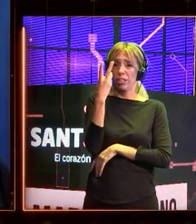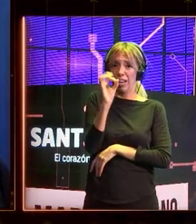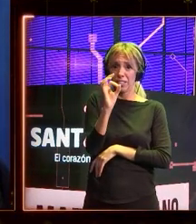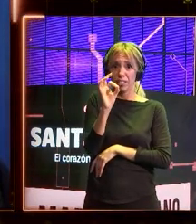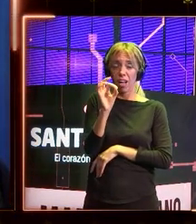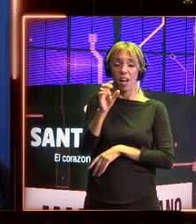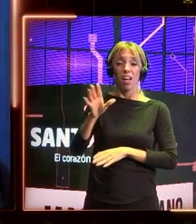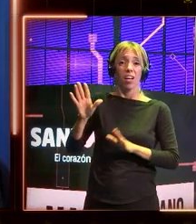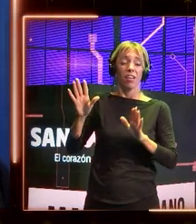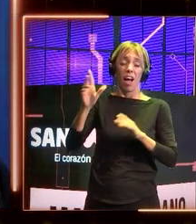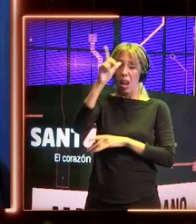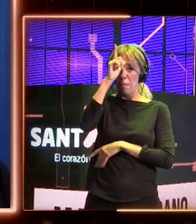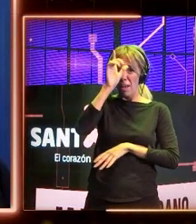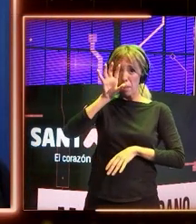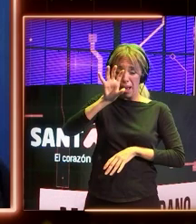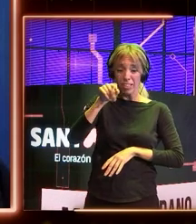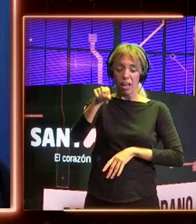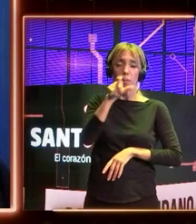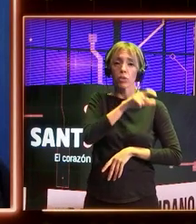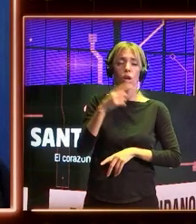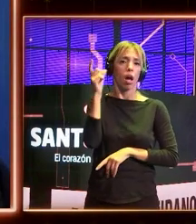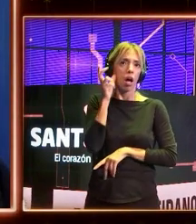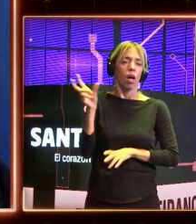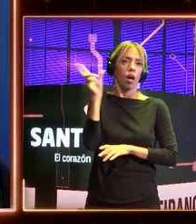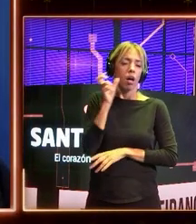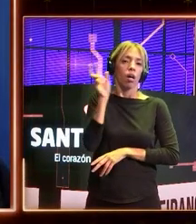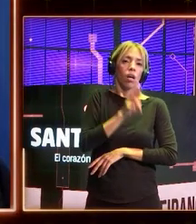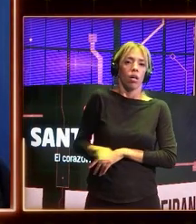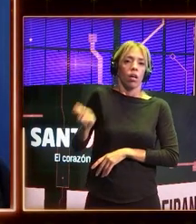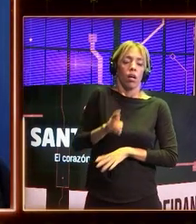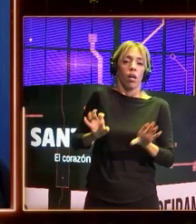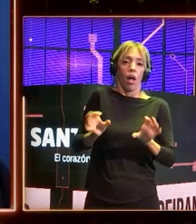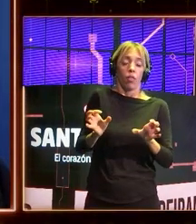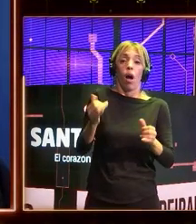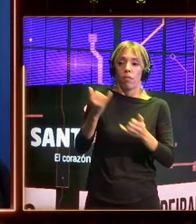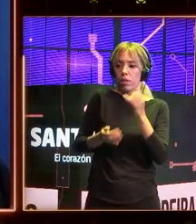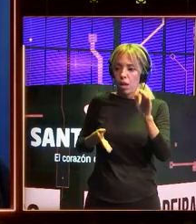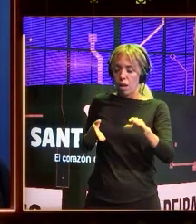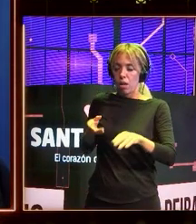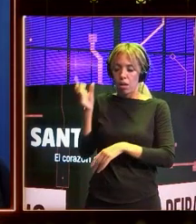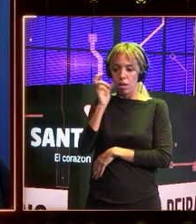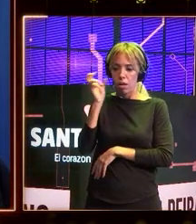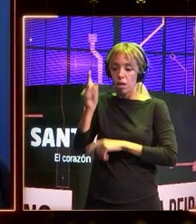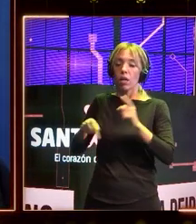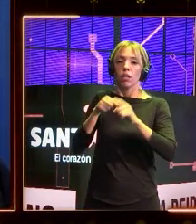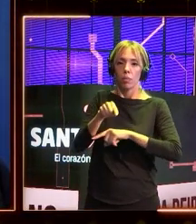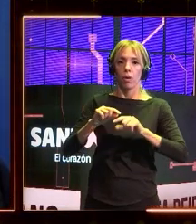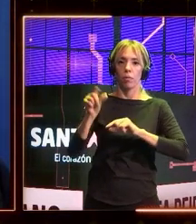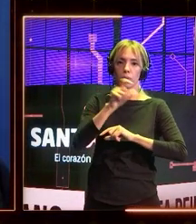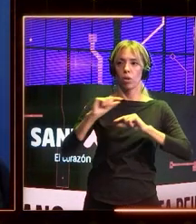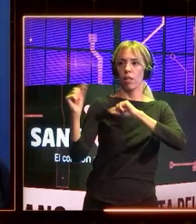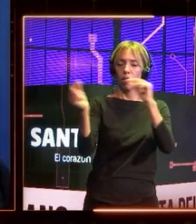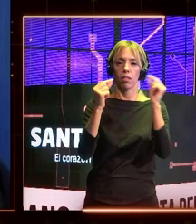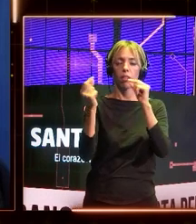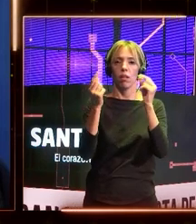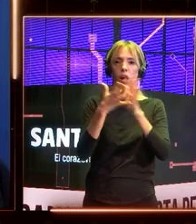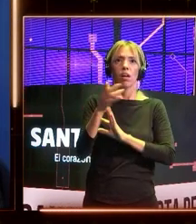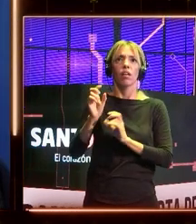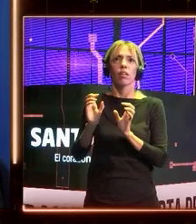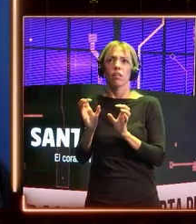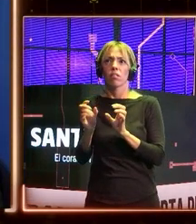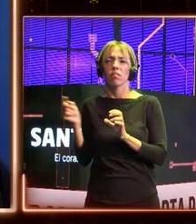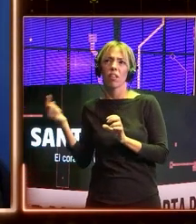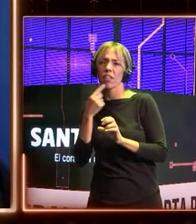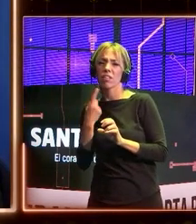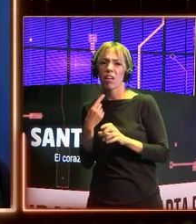mismo discurso, y eso hasta cierto punto te da la posibilidad de bajar a la plaza y discutir con tus vecinos si ese discurso es verdad o no. Pero las